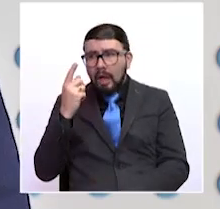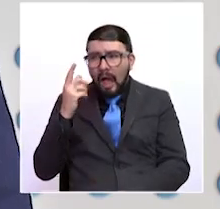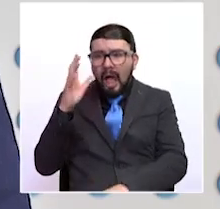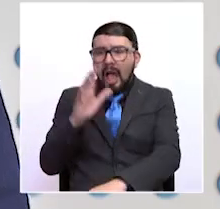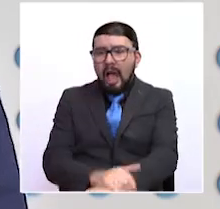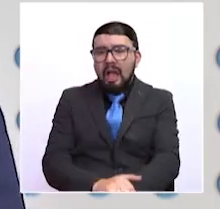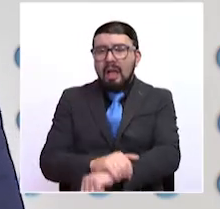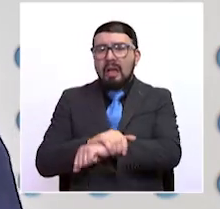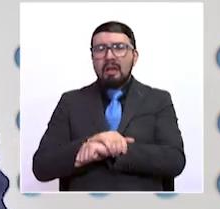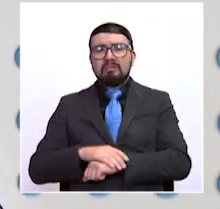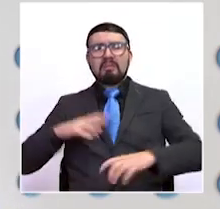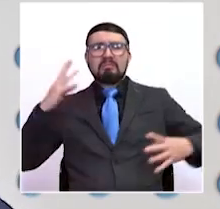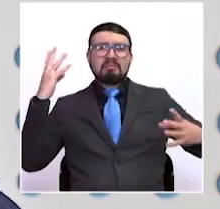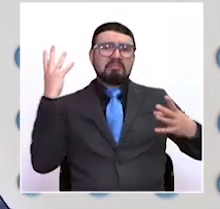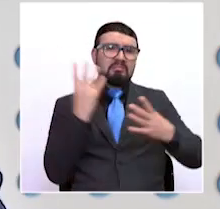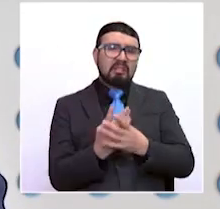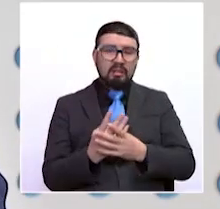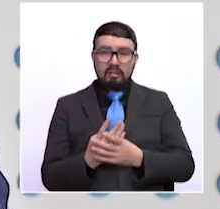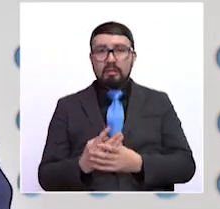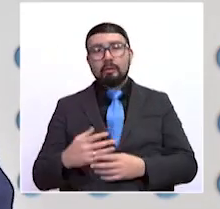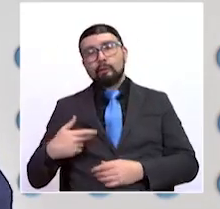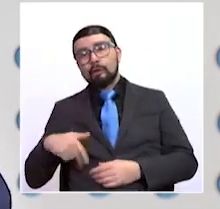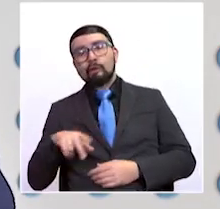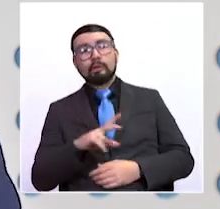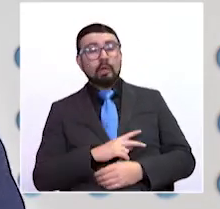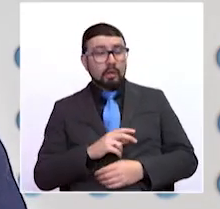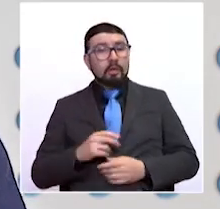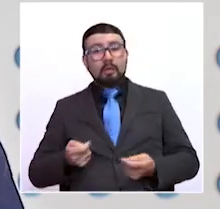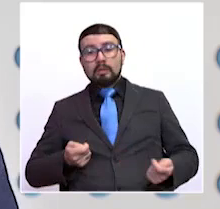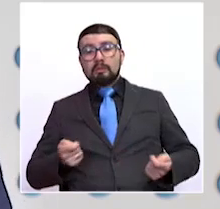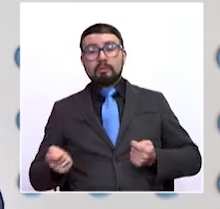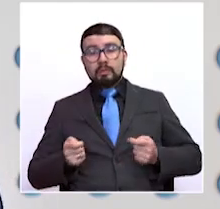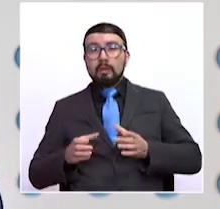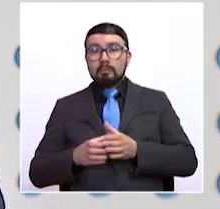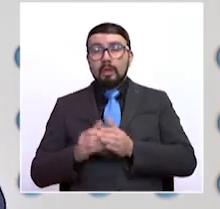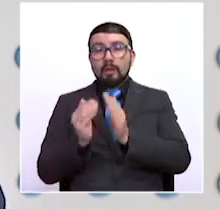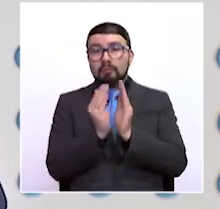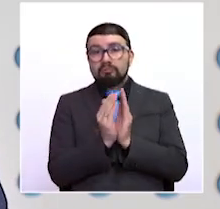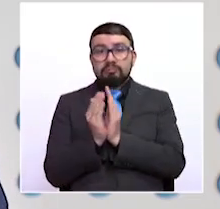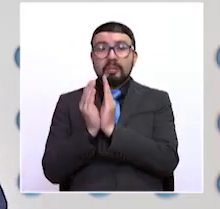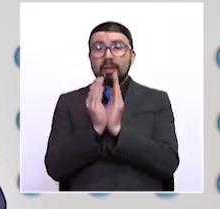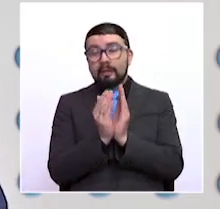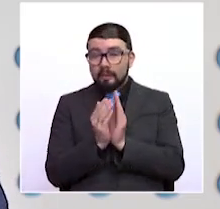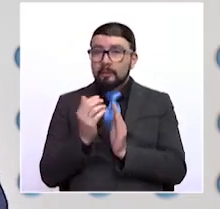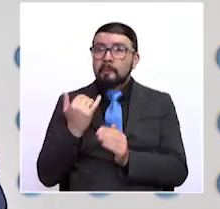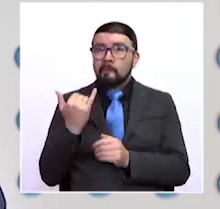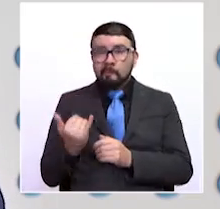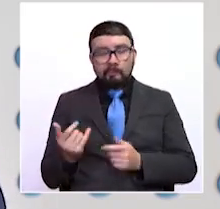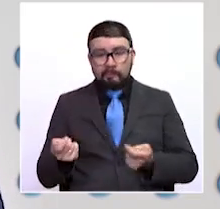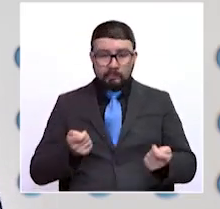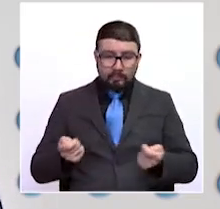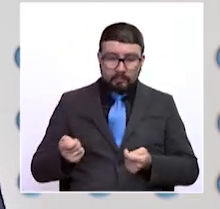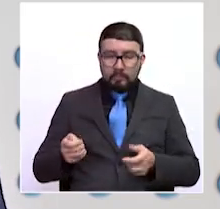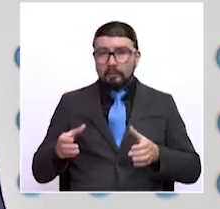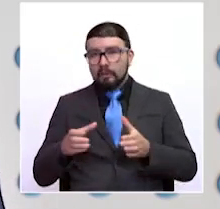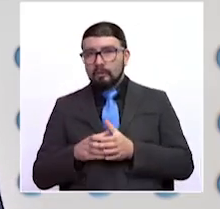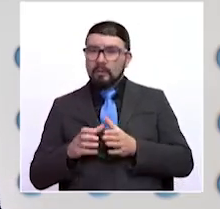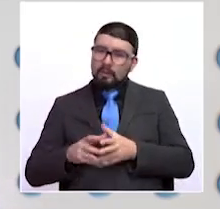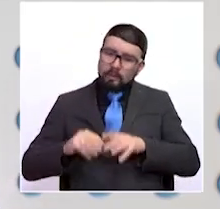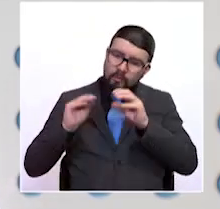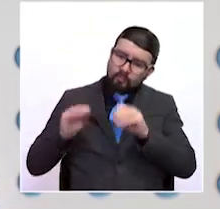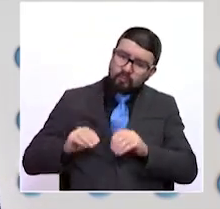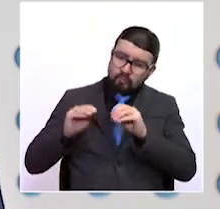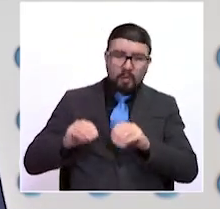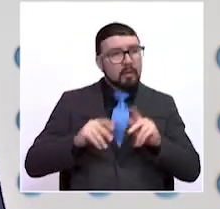los llevan al calabozo, nos ponen a nosotros mismos en bienestar familiar, en grupo, hacemos un grupo para educar a